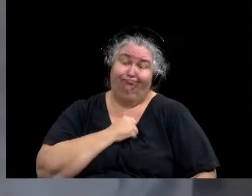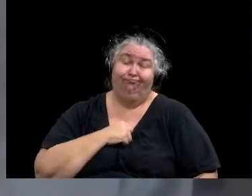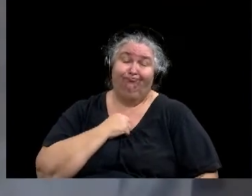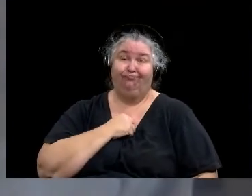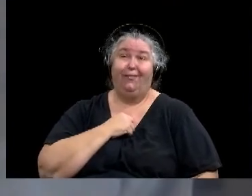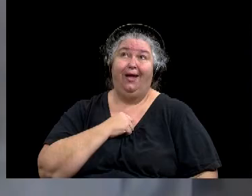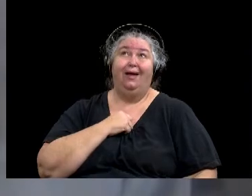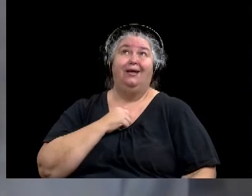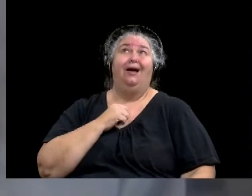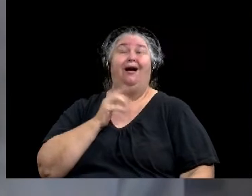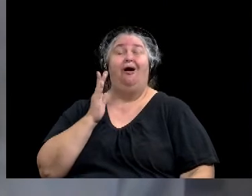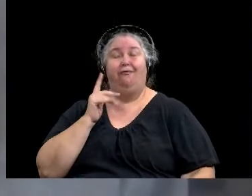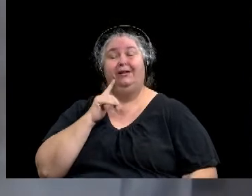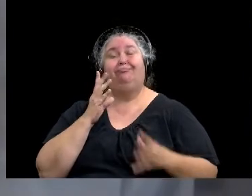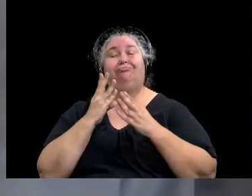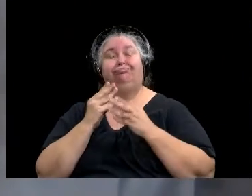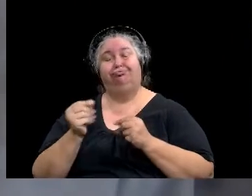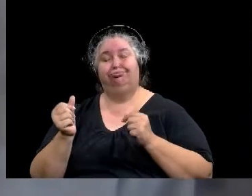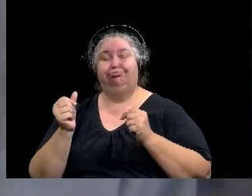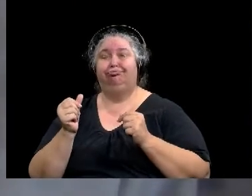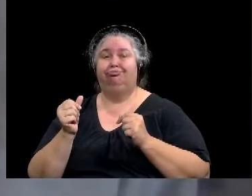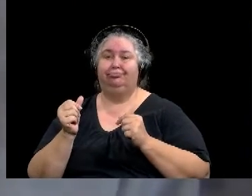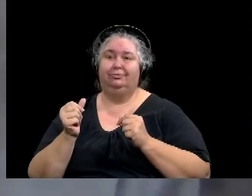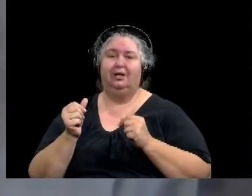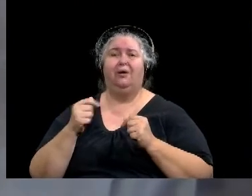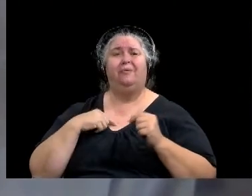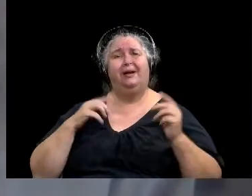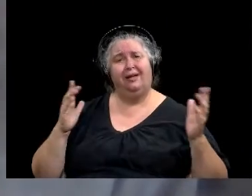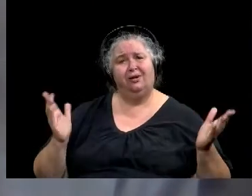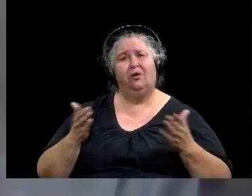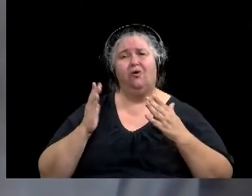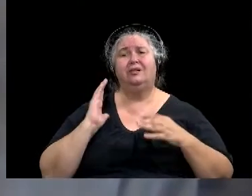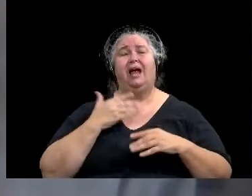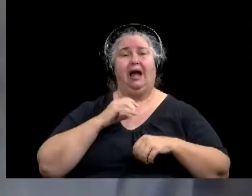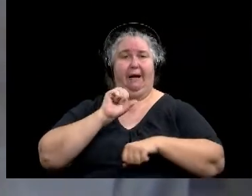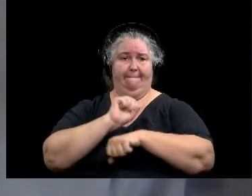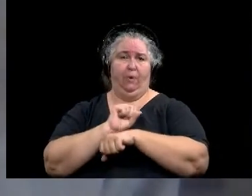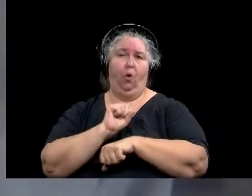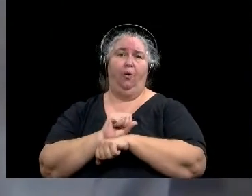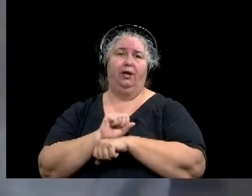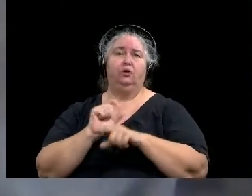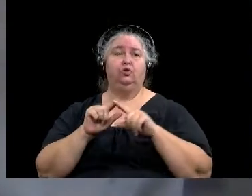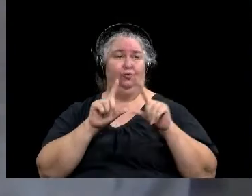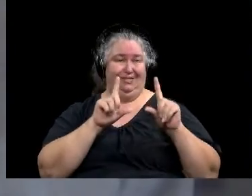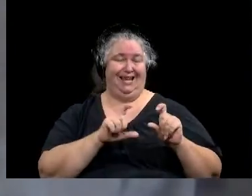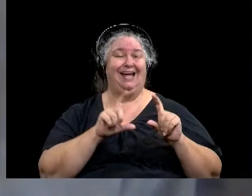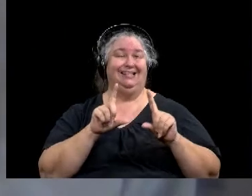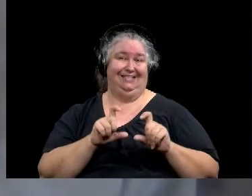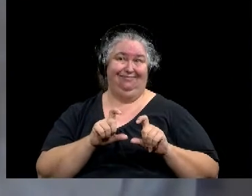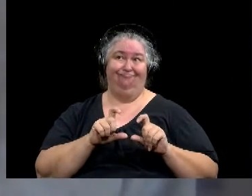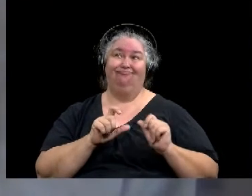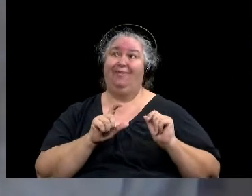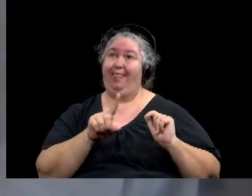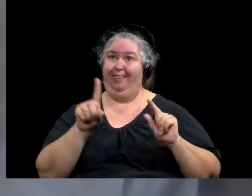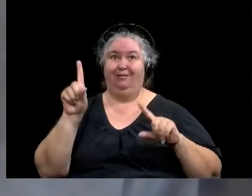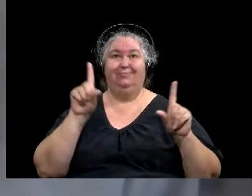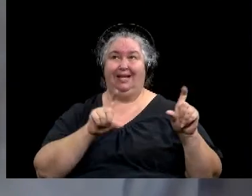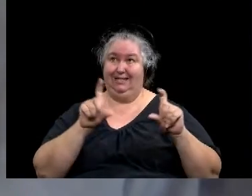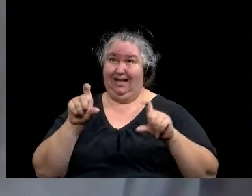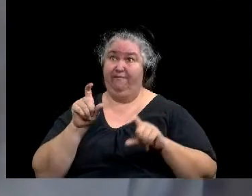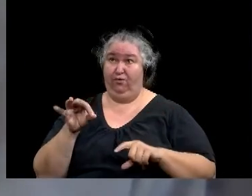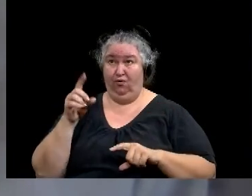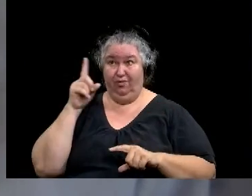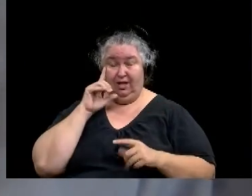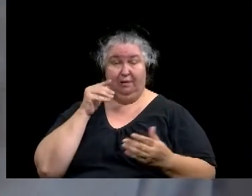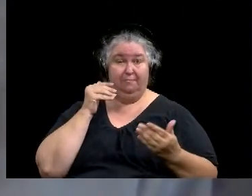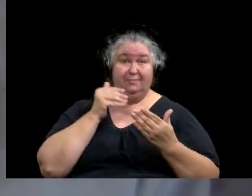espero que tengan a pacientes sean paciente con nosotros para que arreglemos todo algunos